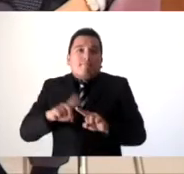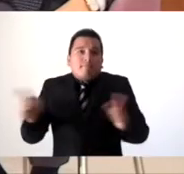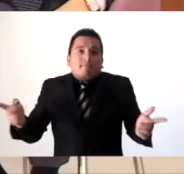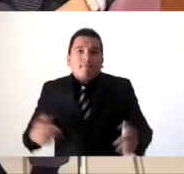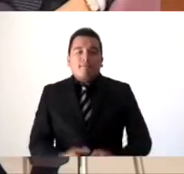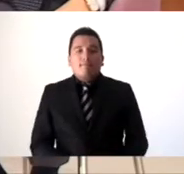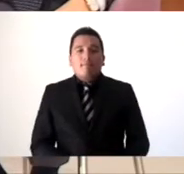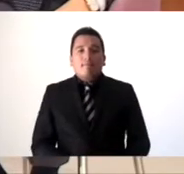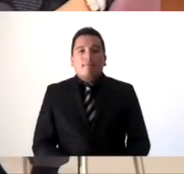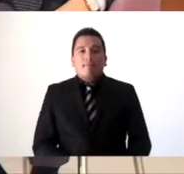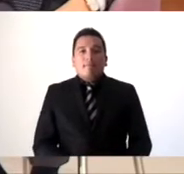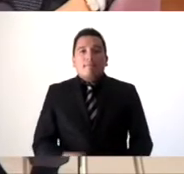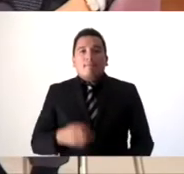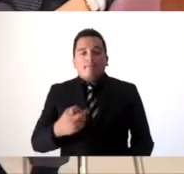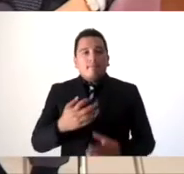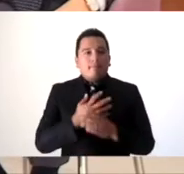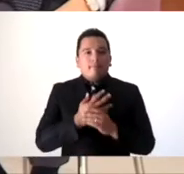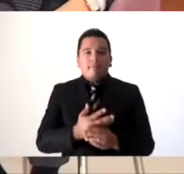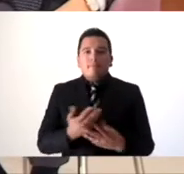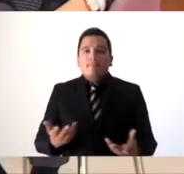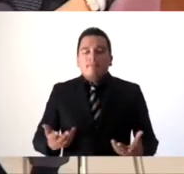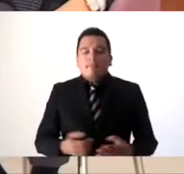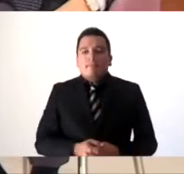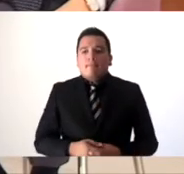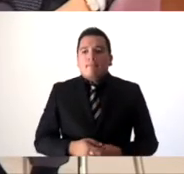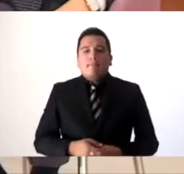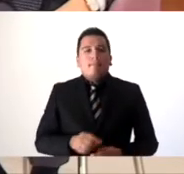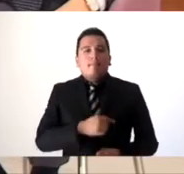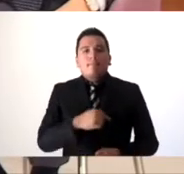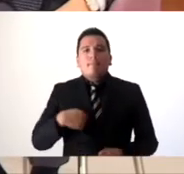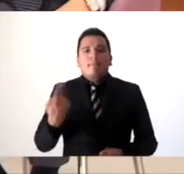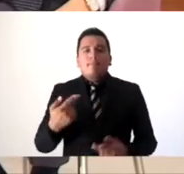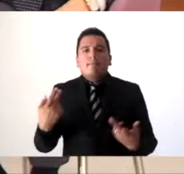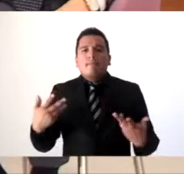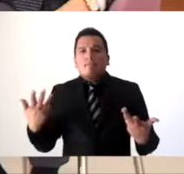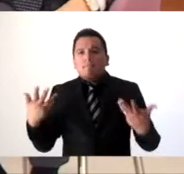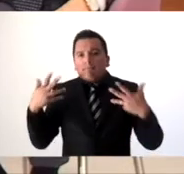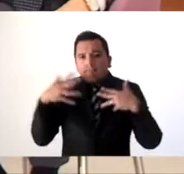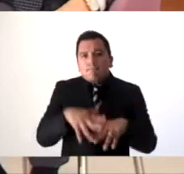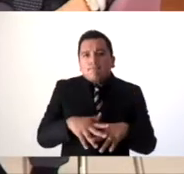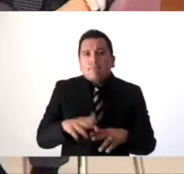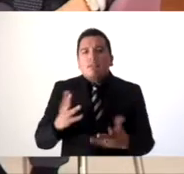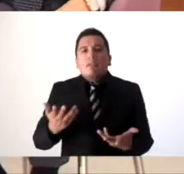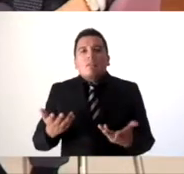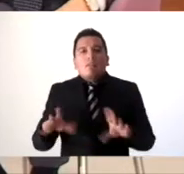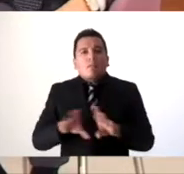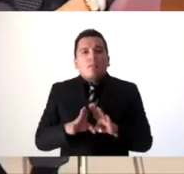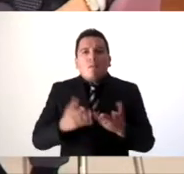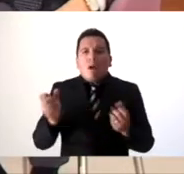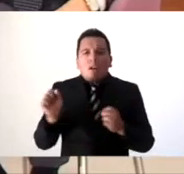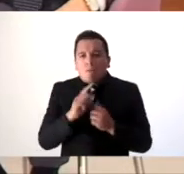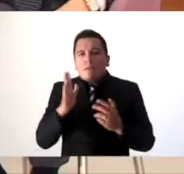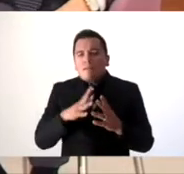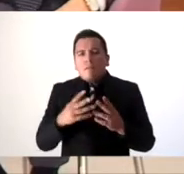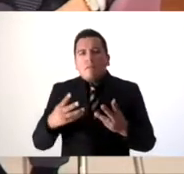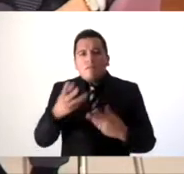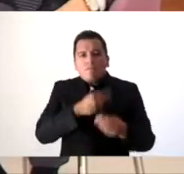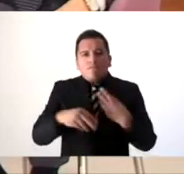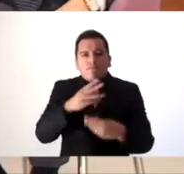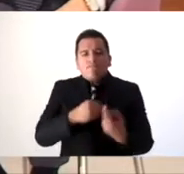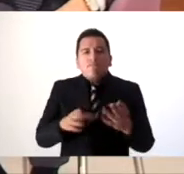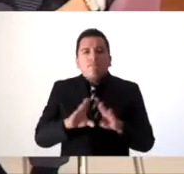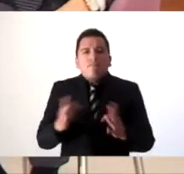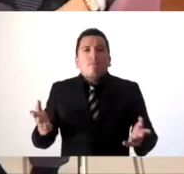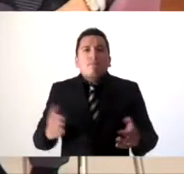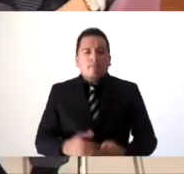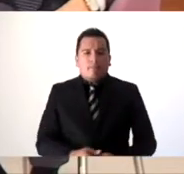de la sociedad. Es muy distinto. Y entonces se dijo, bueno, a ver, lleguemos a un esquema mixto, un esquema intermedio, algo